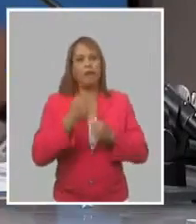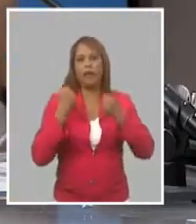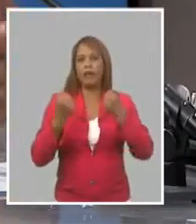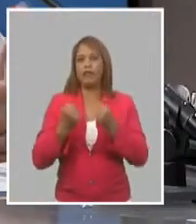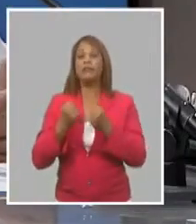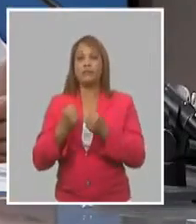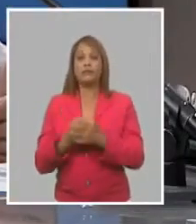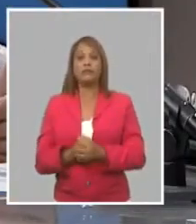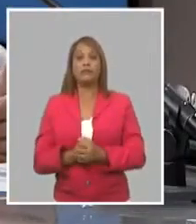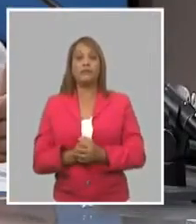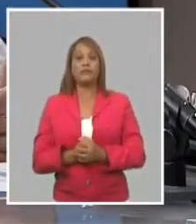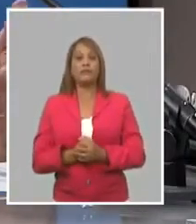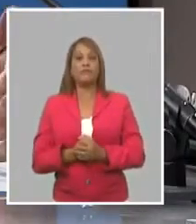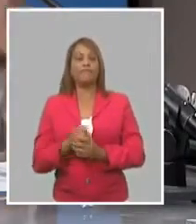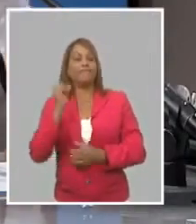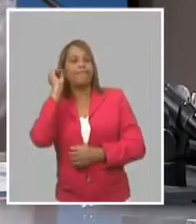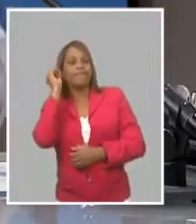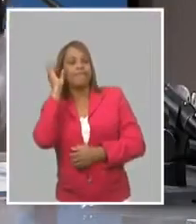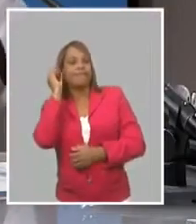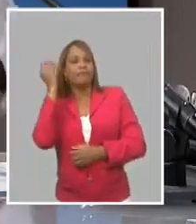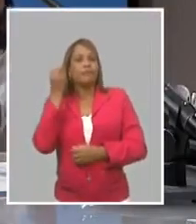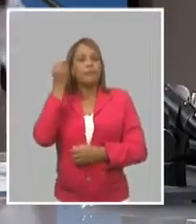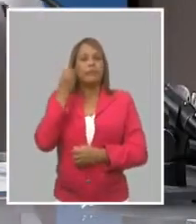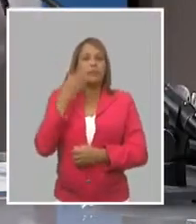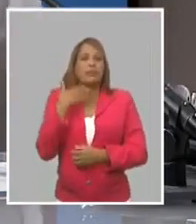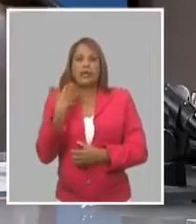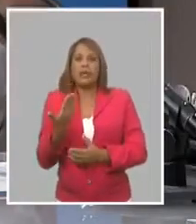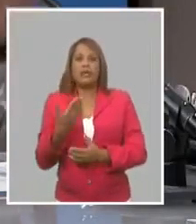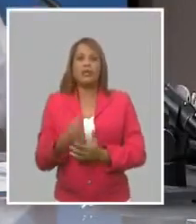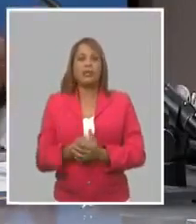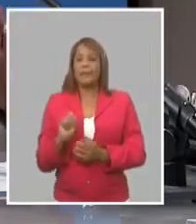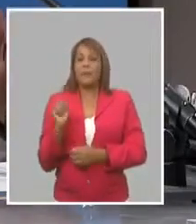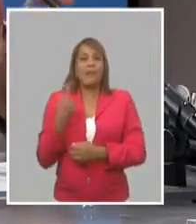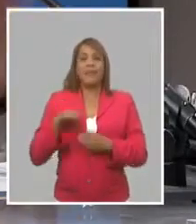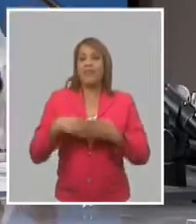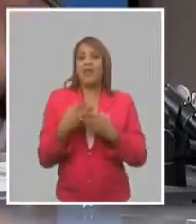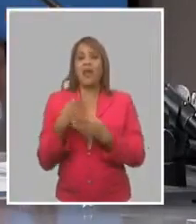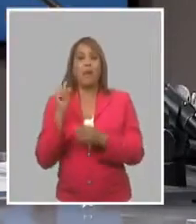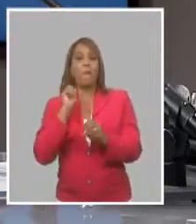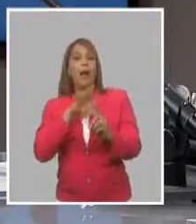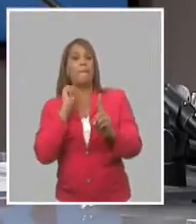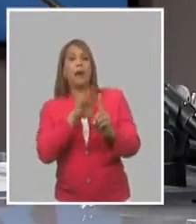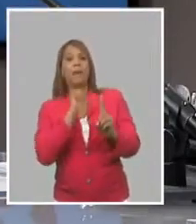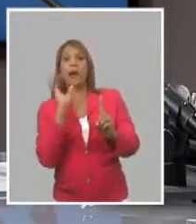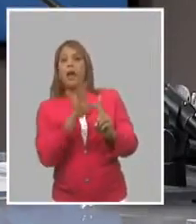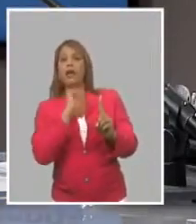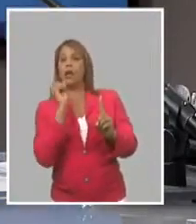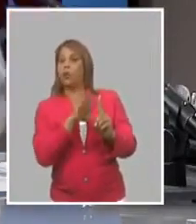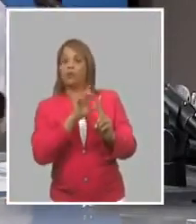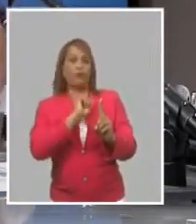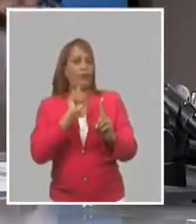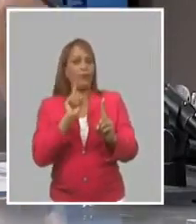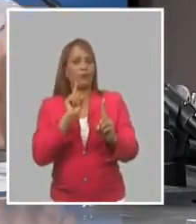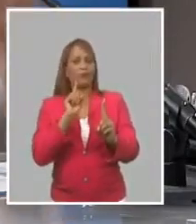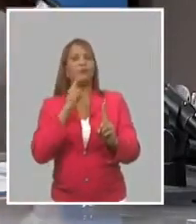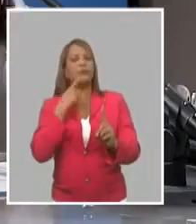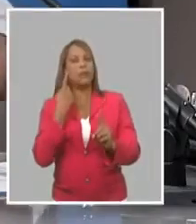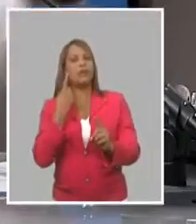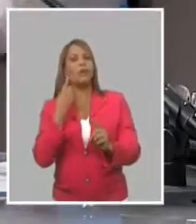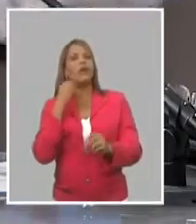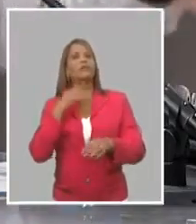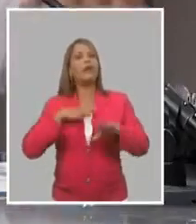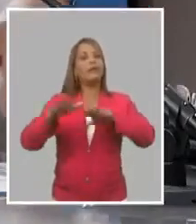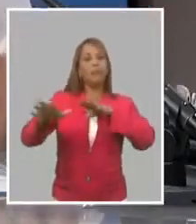E insistir en esa idea. No pensemos que esto es el primer día de la vara mágica que lo cambia todo. Pero sí me parece que se